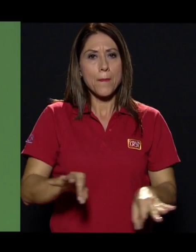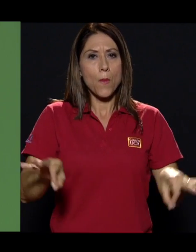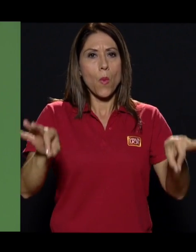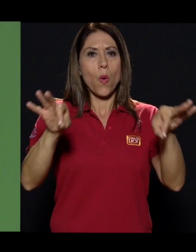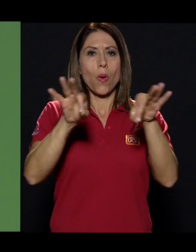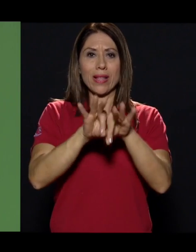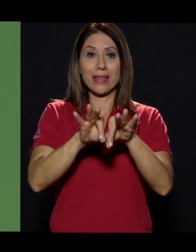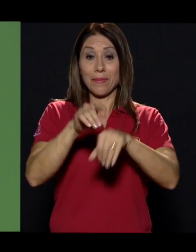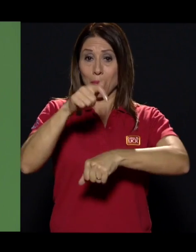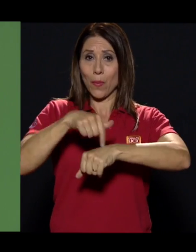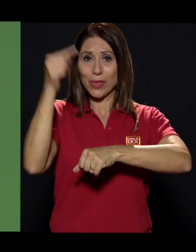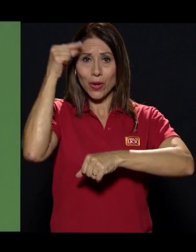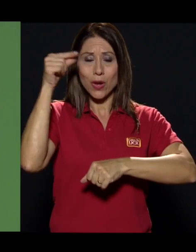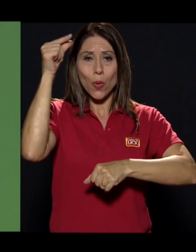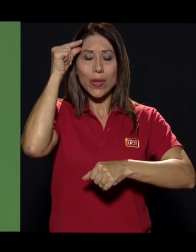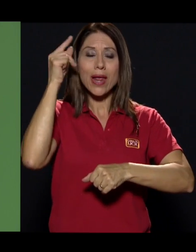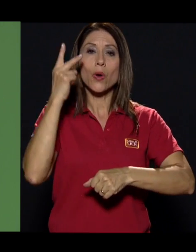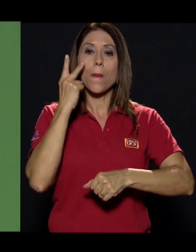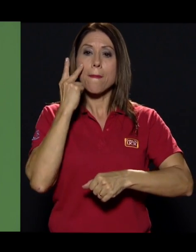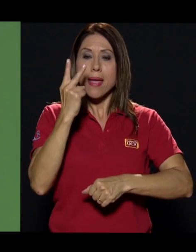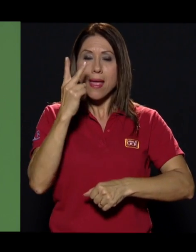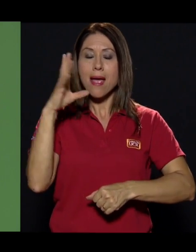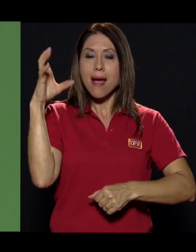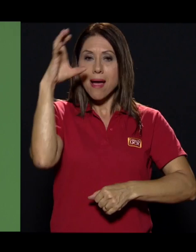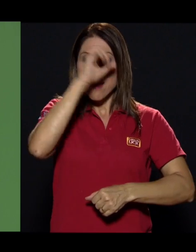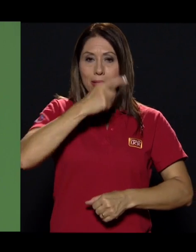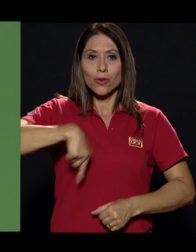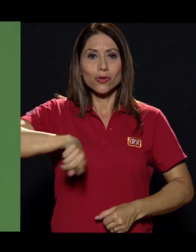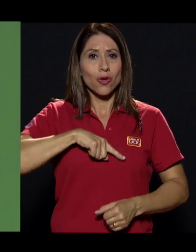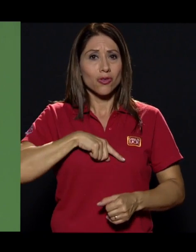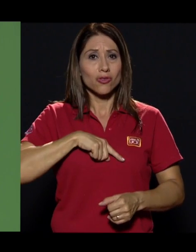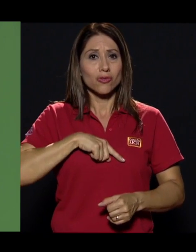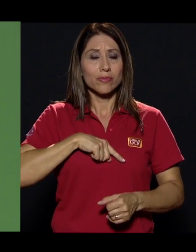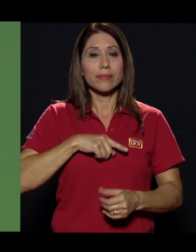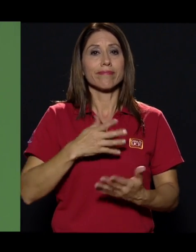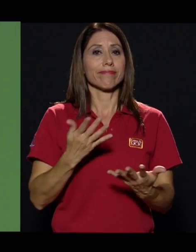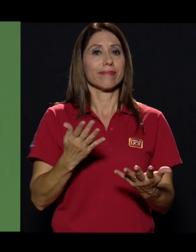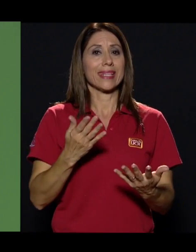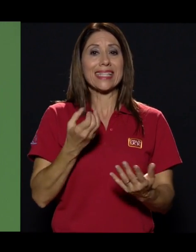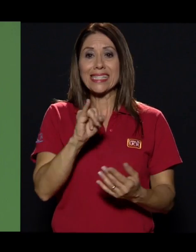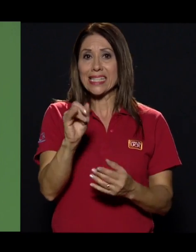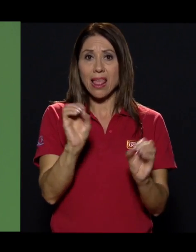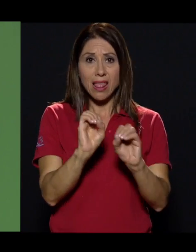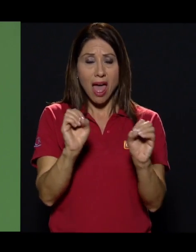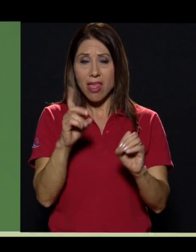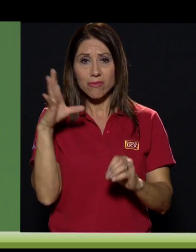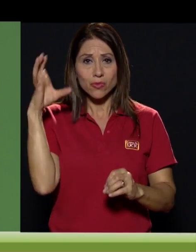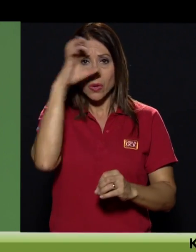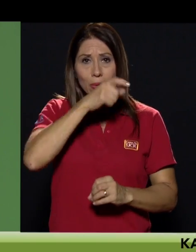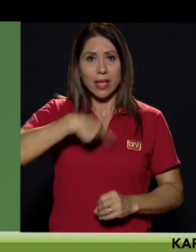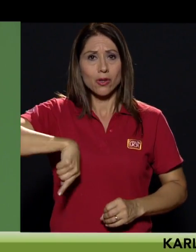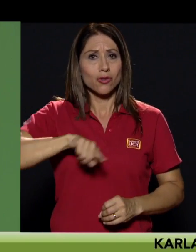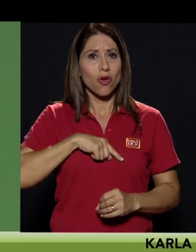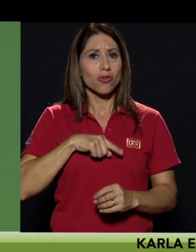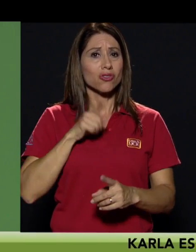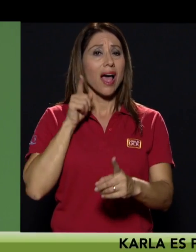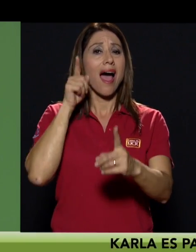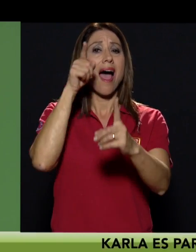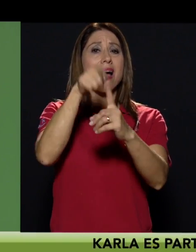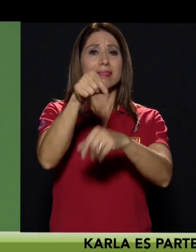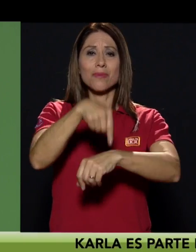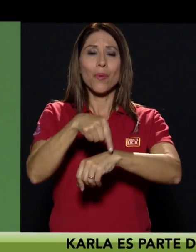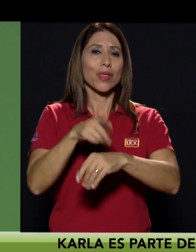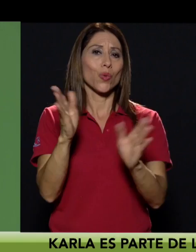y no nos visibilicen, ¿verdad? Yo creo que no van a haber cambios. Entonces, ahí es donde la población